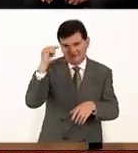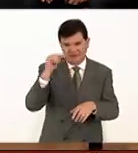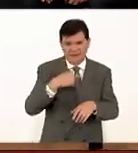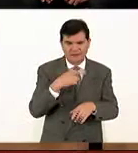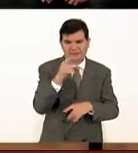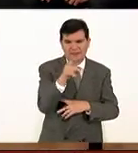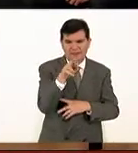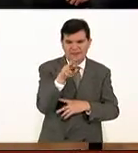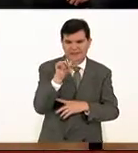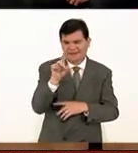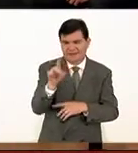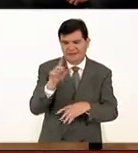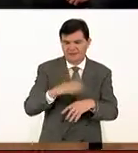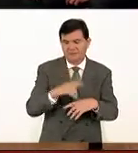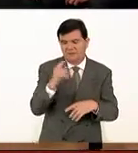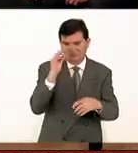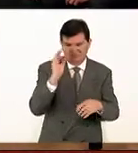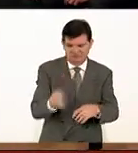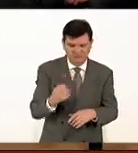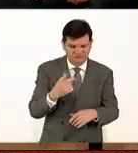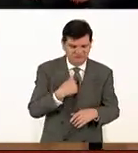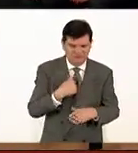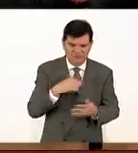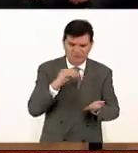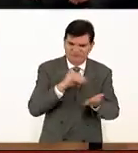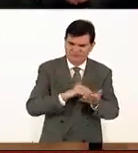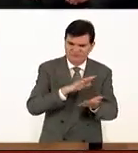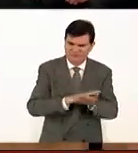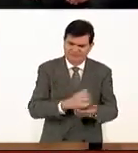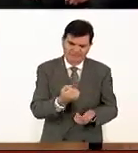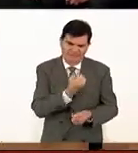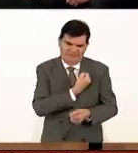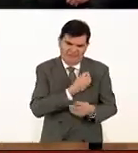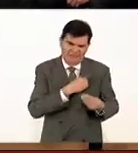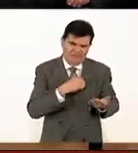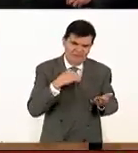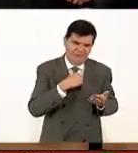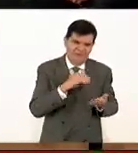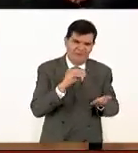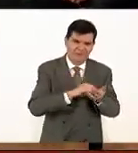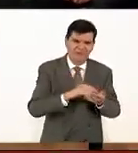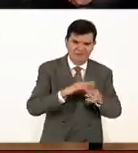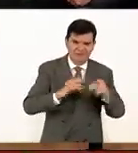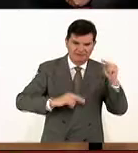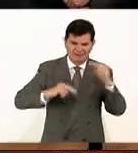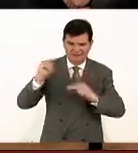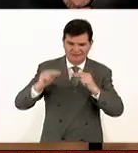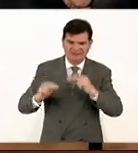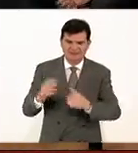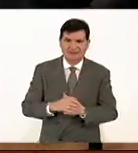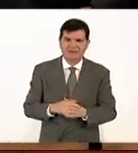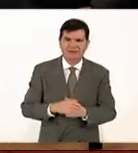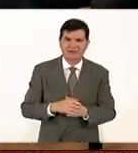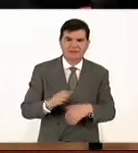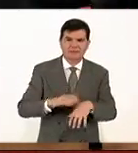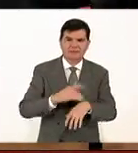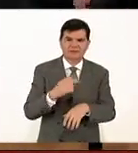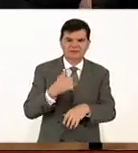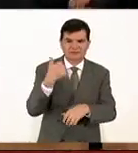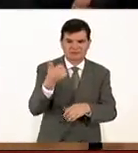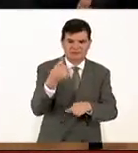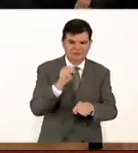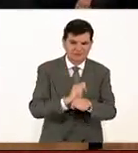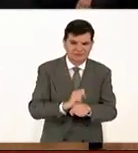un perredista, alguien que está dispuesto a llamarse a sí mismo perredista. Pues ¿no? vamos a las gráficas directamente, Francisco, porque faltan